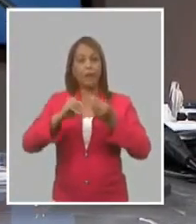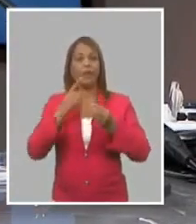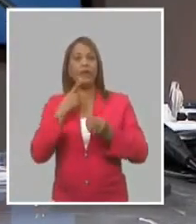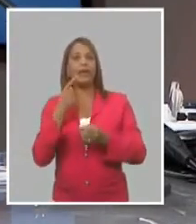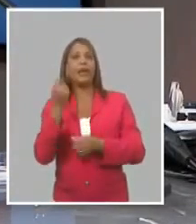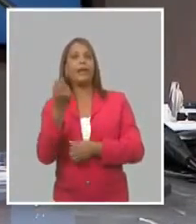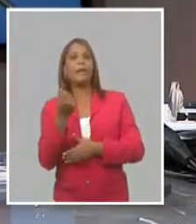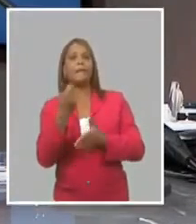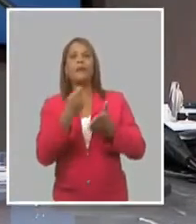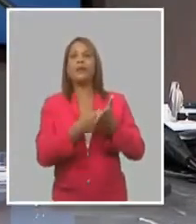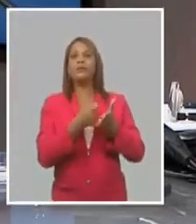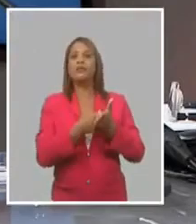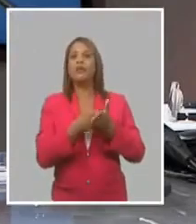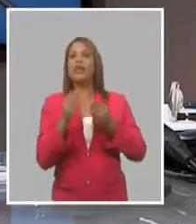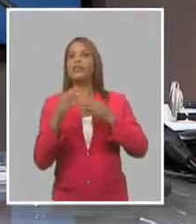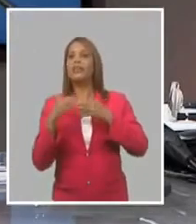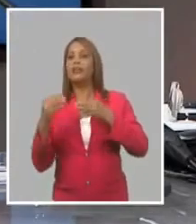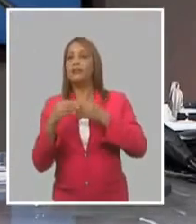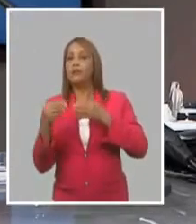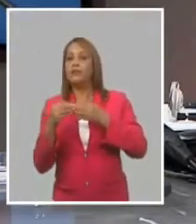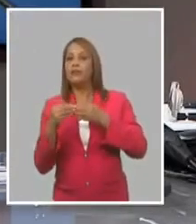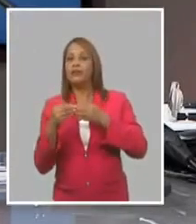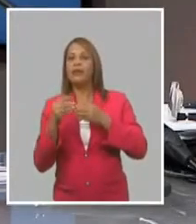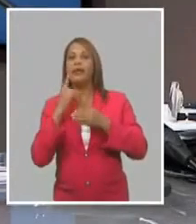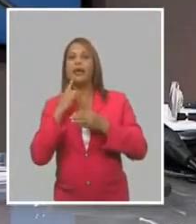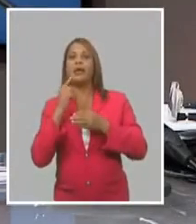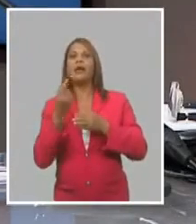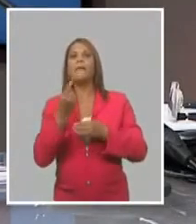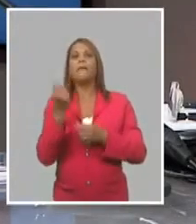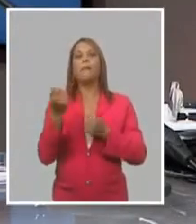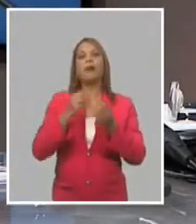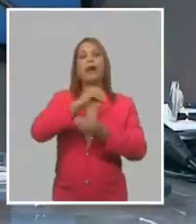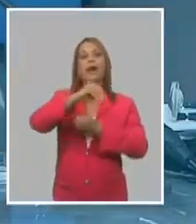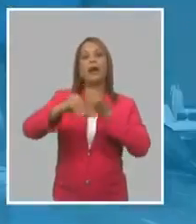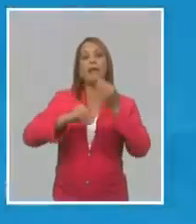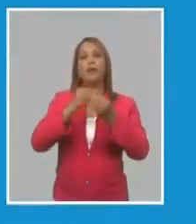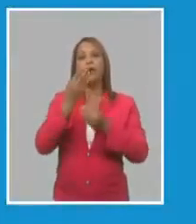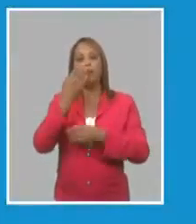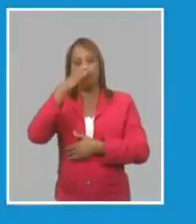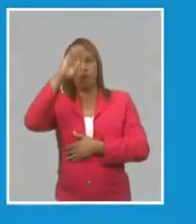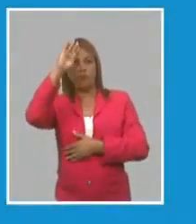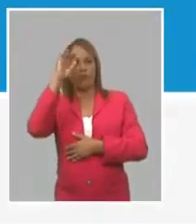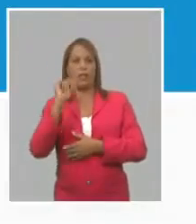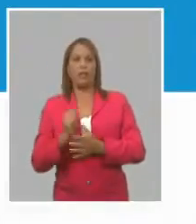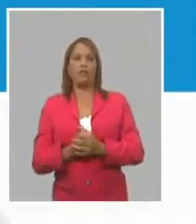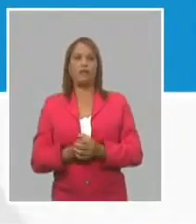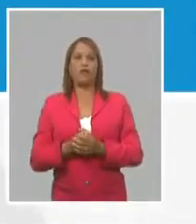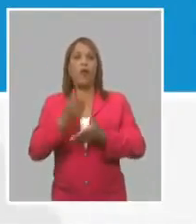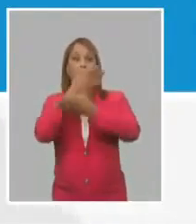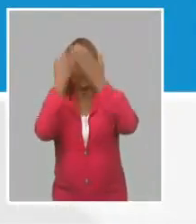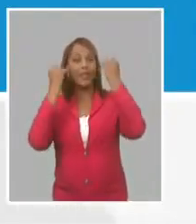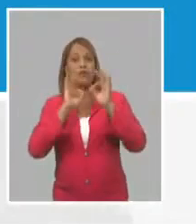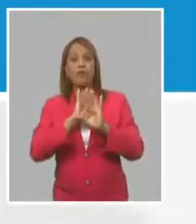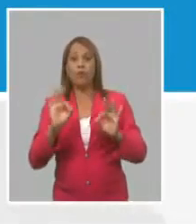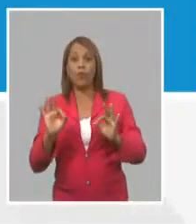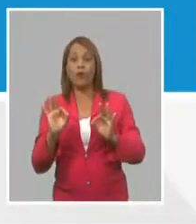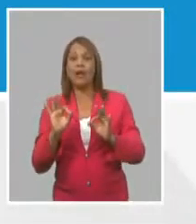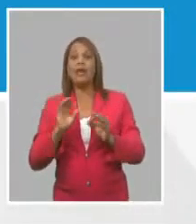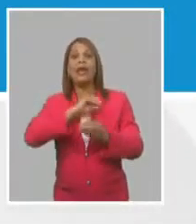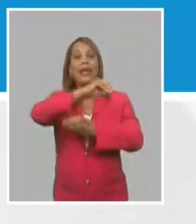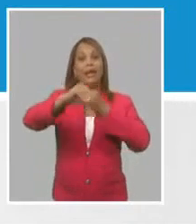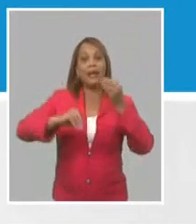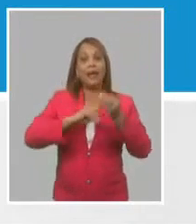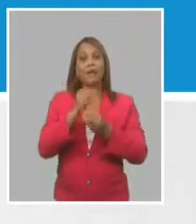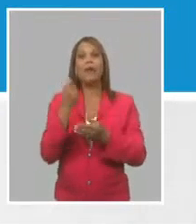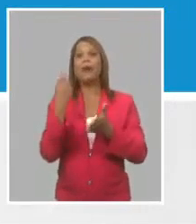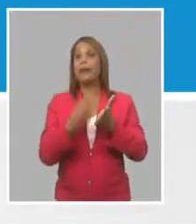es el precio de una divisa expresado en términos de moneda nacional. Eso no se nos puede olvidar. La tasa de cambio